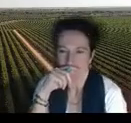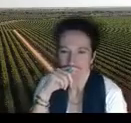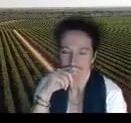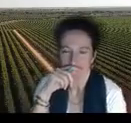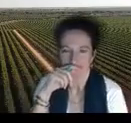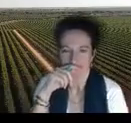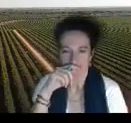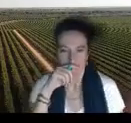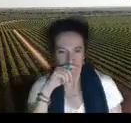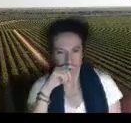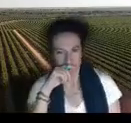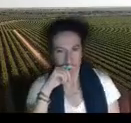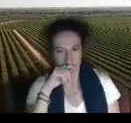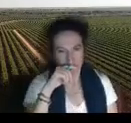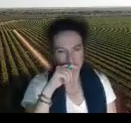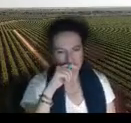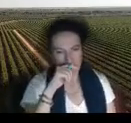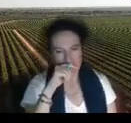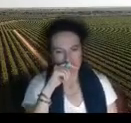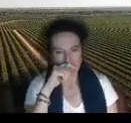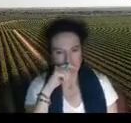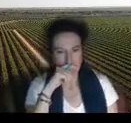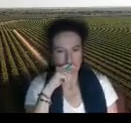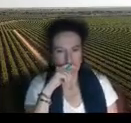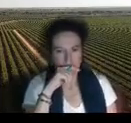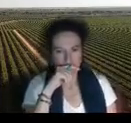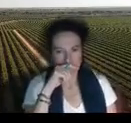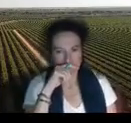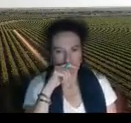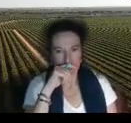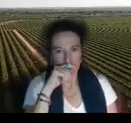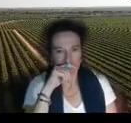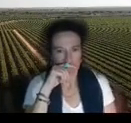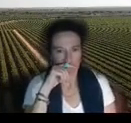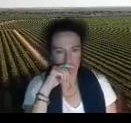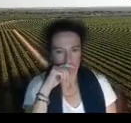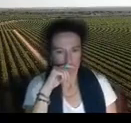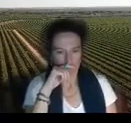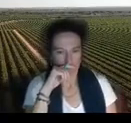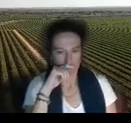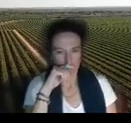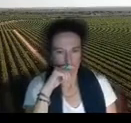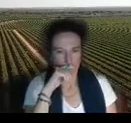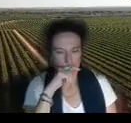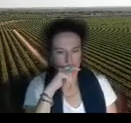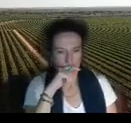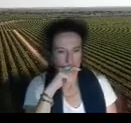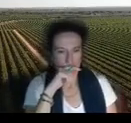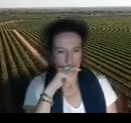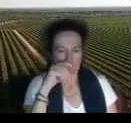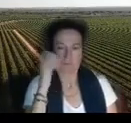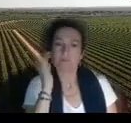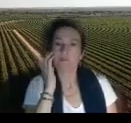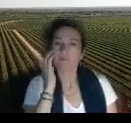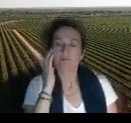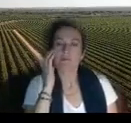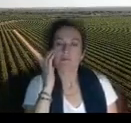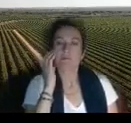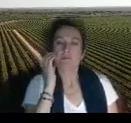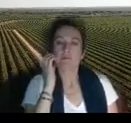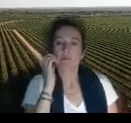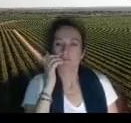del pistacho o incluso del viñedo, ¿vale? Pero sí que nos obligan a dejar ese margen de 5